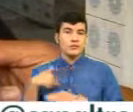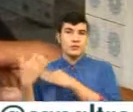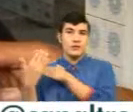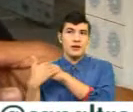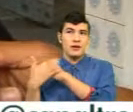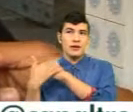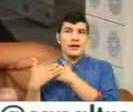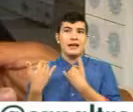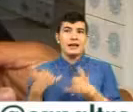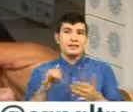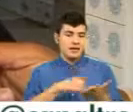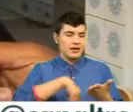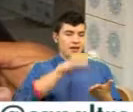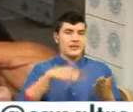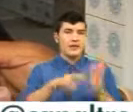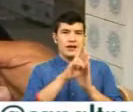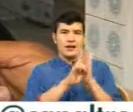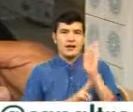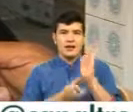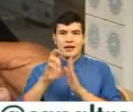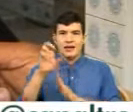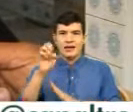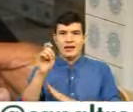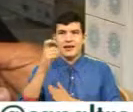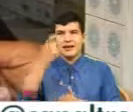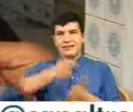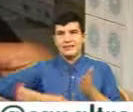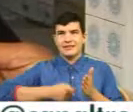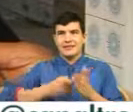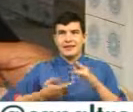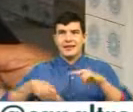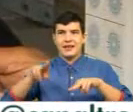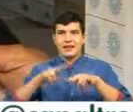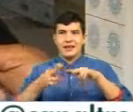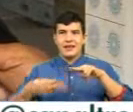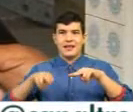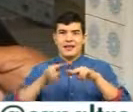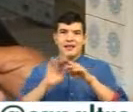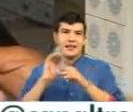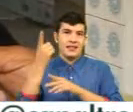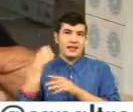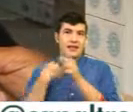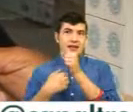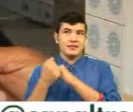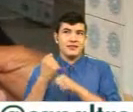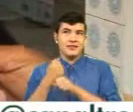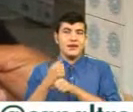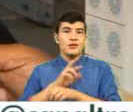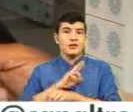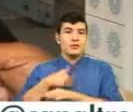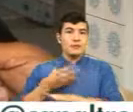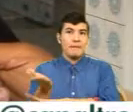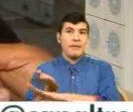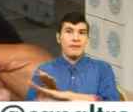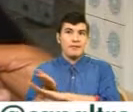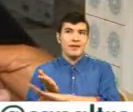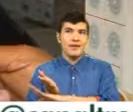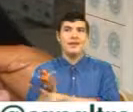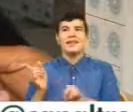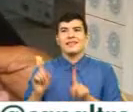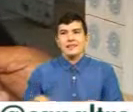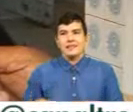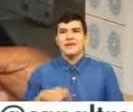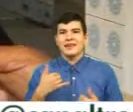vamos a firmar la resolución de exoneración de la sobretasa ambiental del año pasado que estuvimos solicitando y de paso nos la da